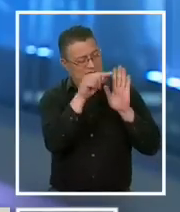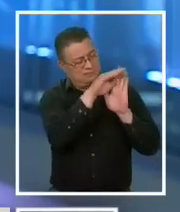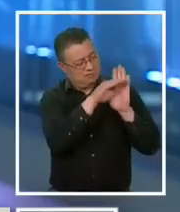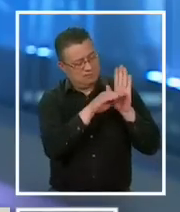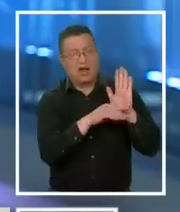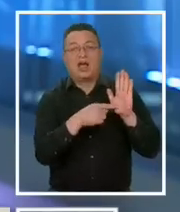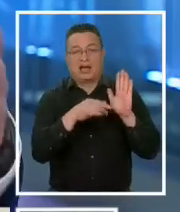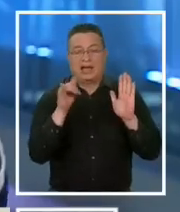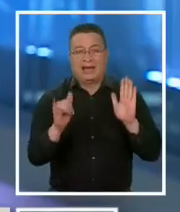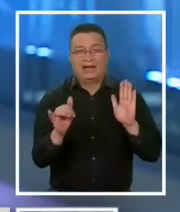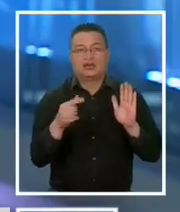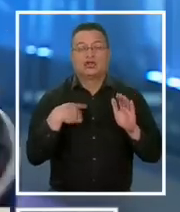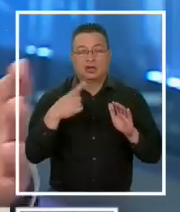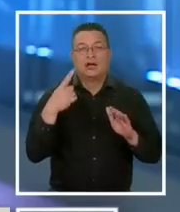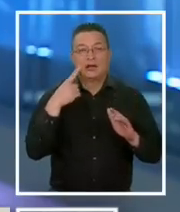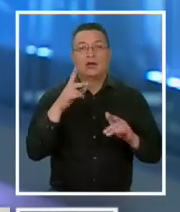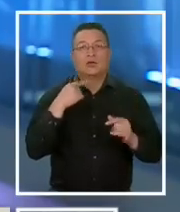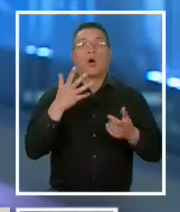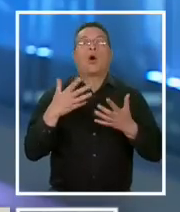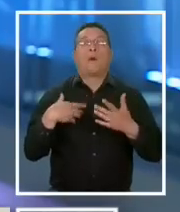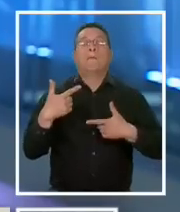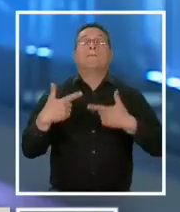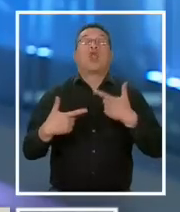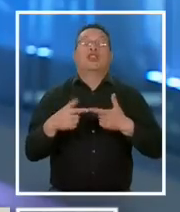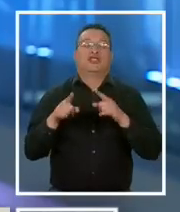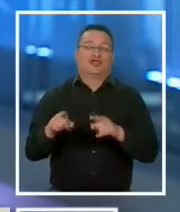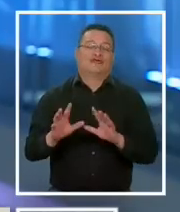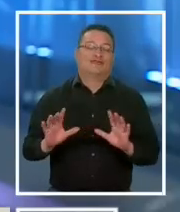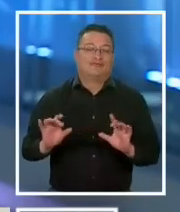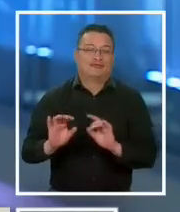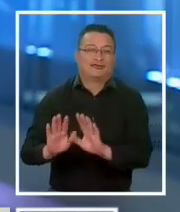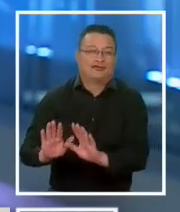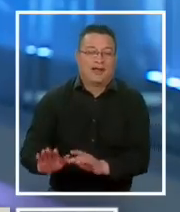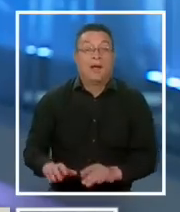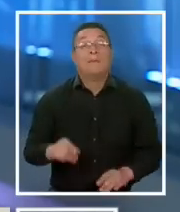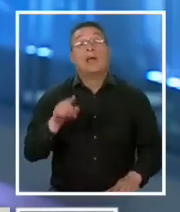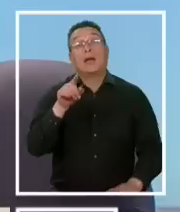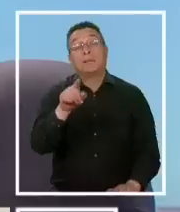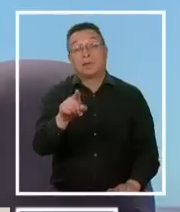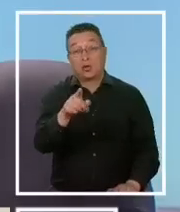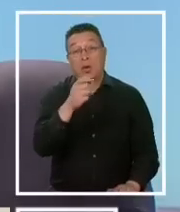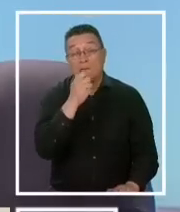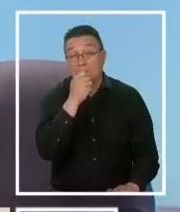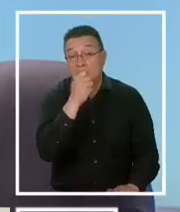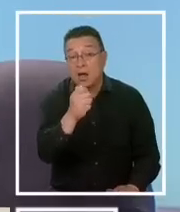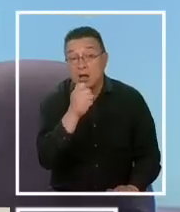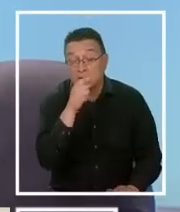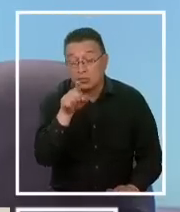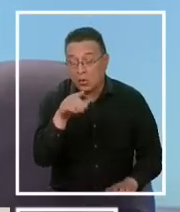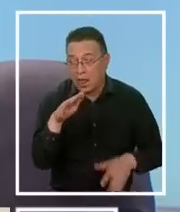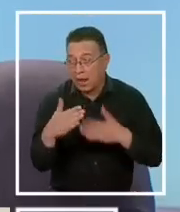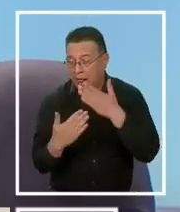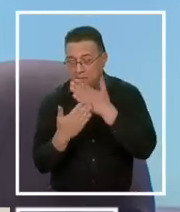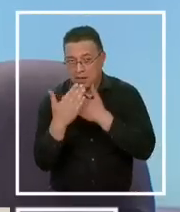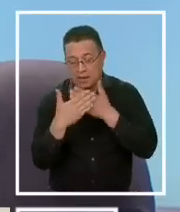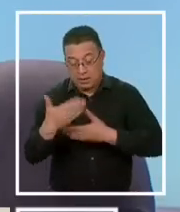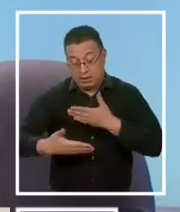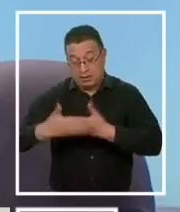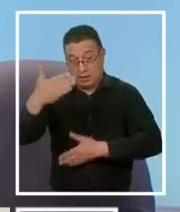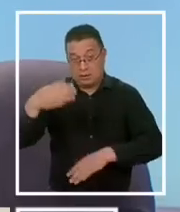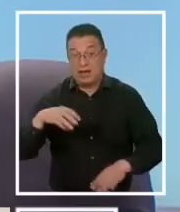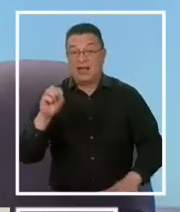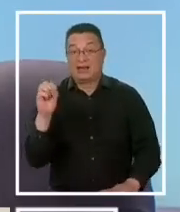moral lo que básicamente haya un populismo punitivo ya pero usted en una entrevista que aparece hoy día en la mañana en la tercera